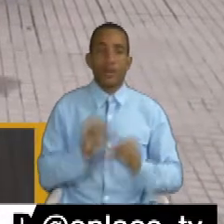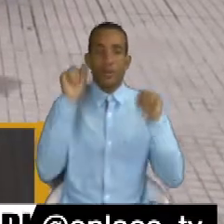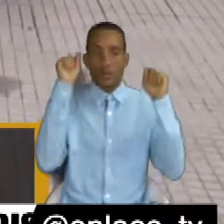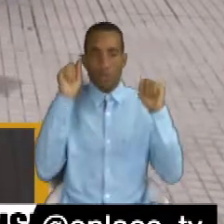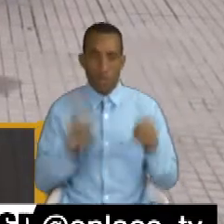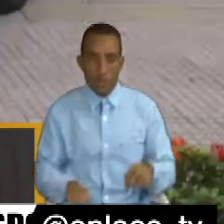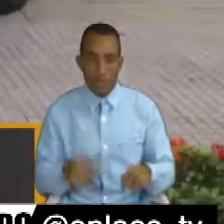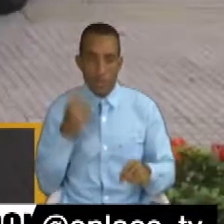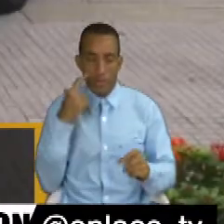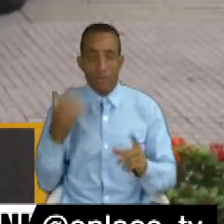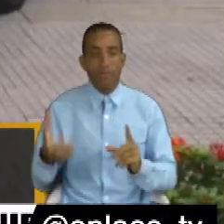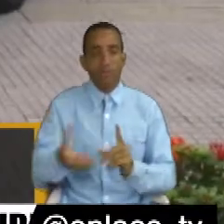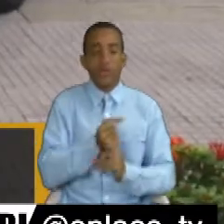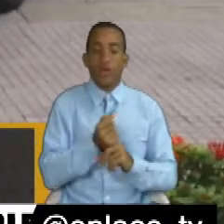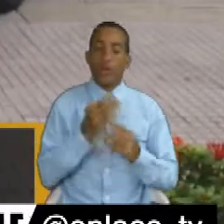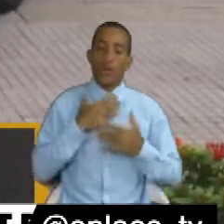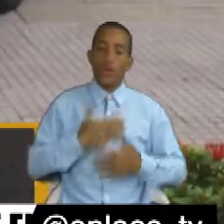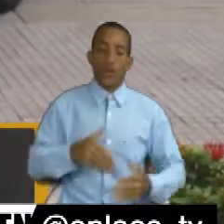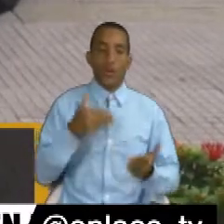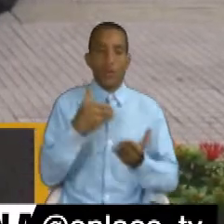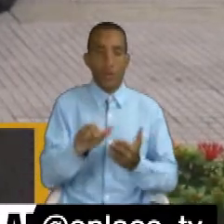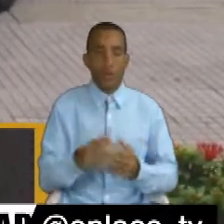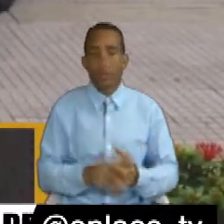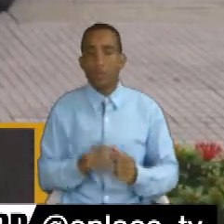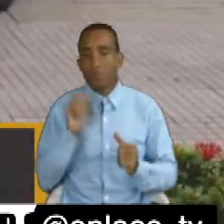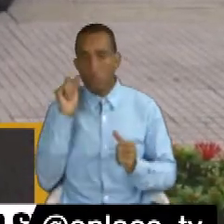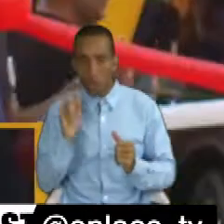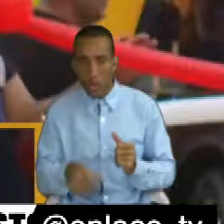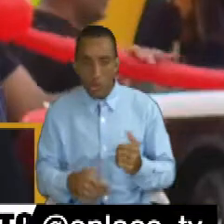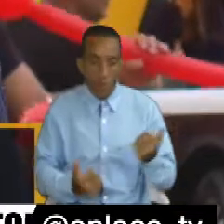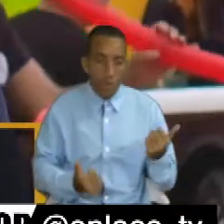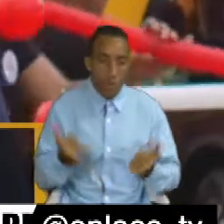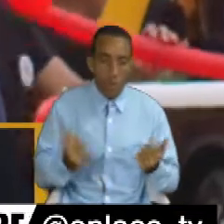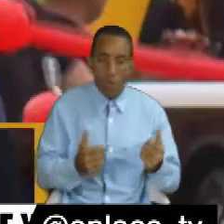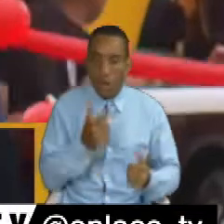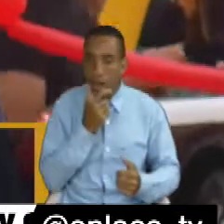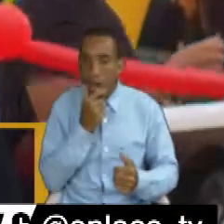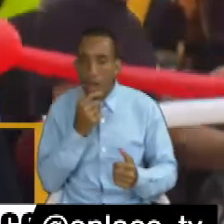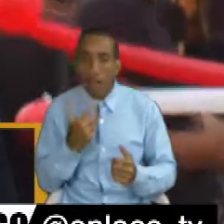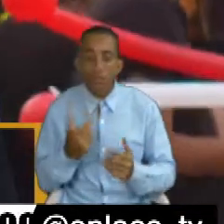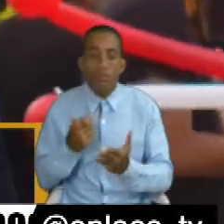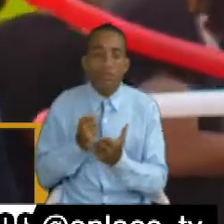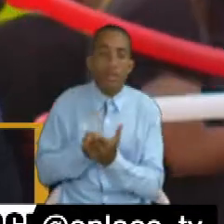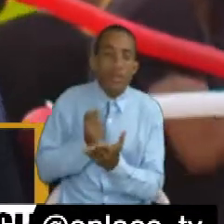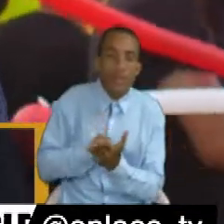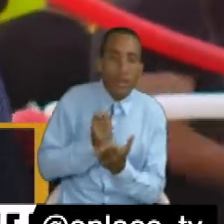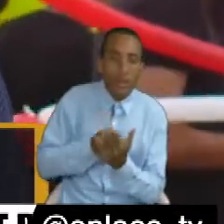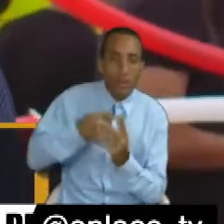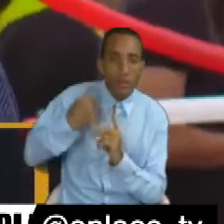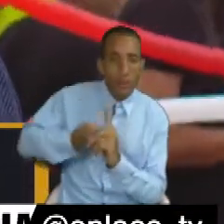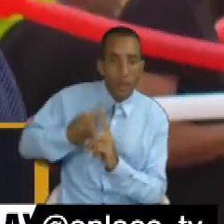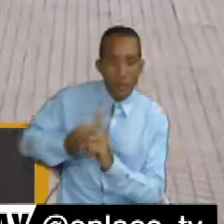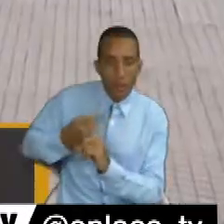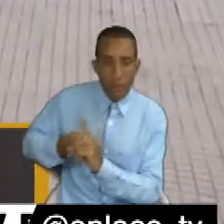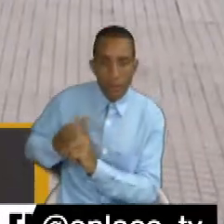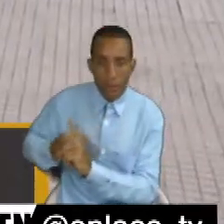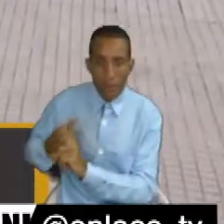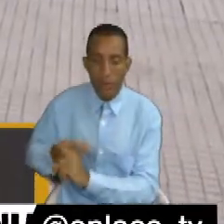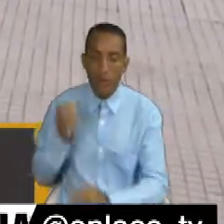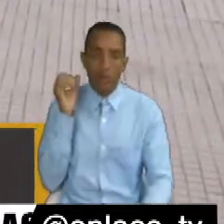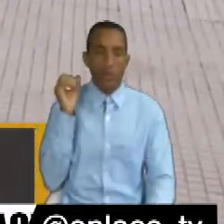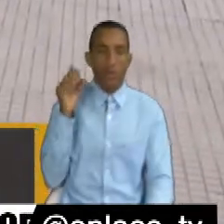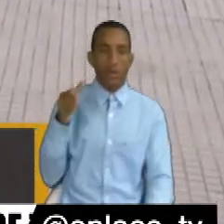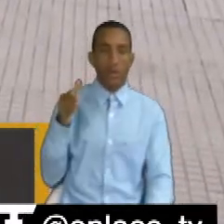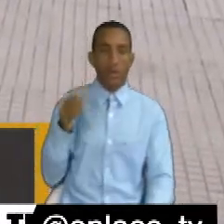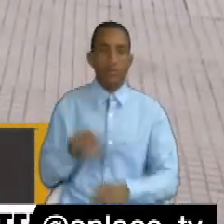carro de sus sueños. Sector financiero para que puedan mirar las mejores opciones de créditos con los concesionarios o con los diferentes bancos. Así que